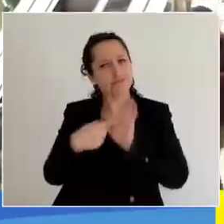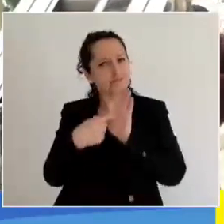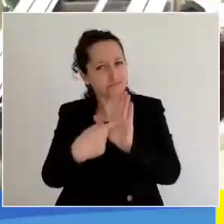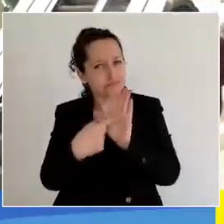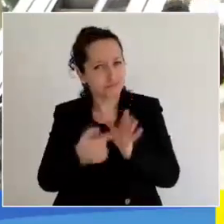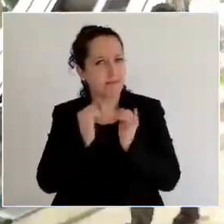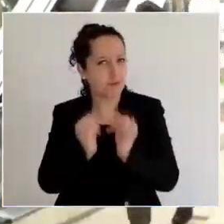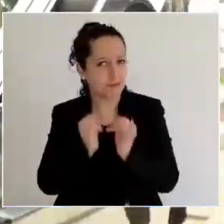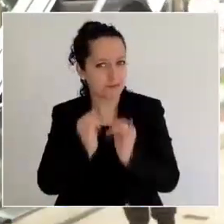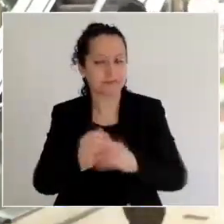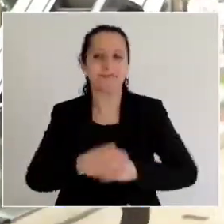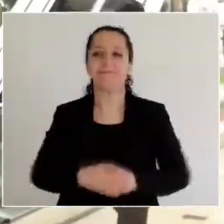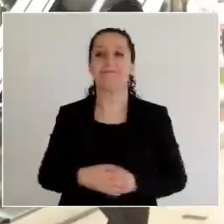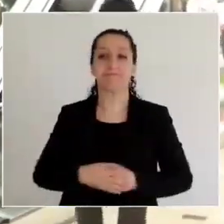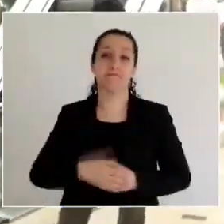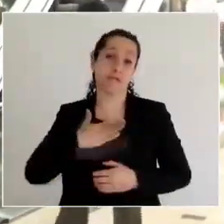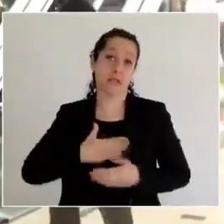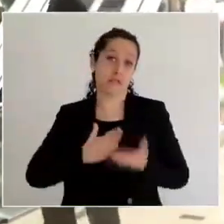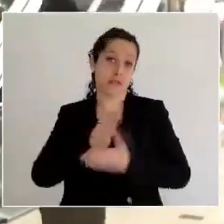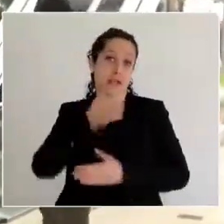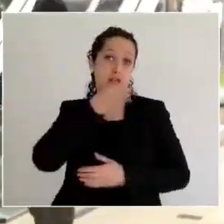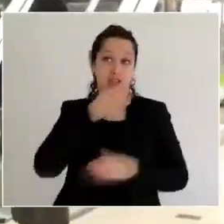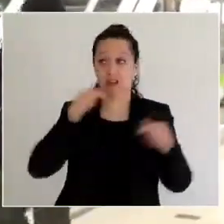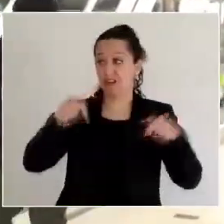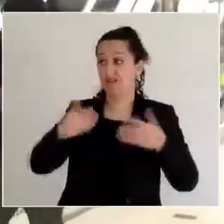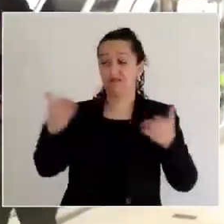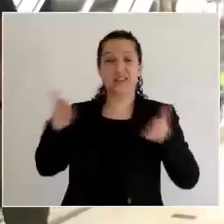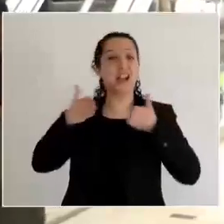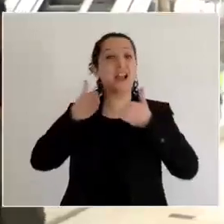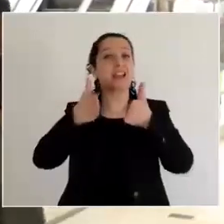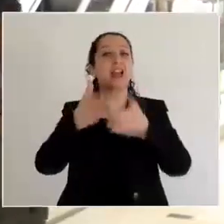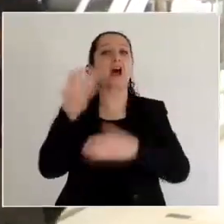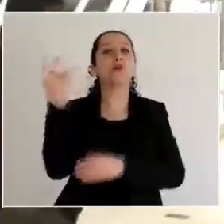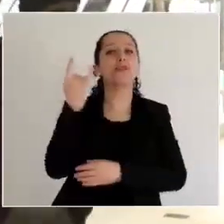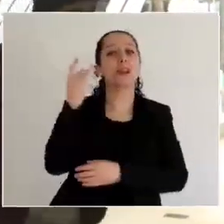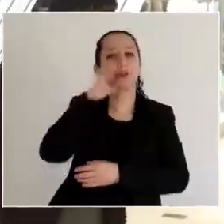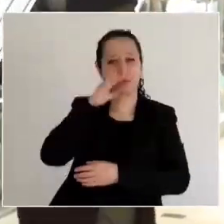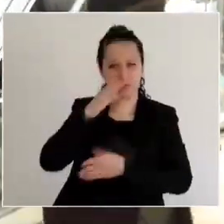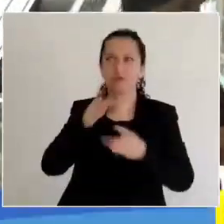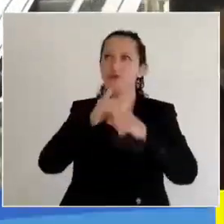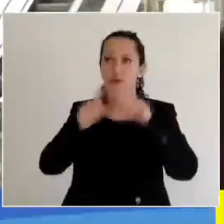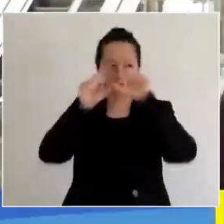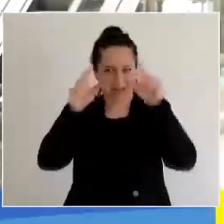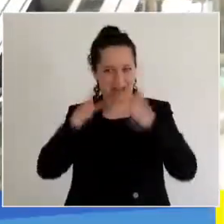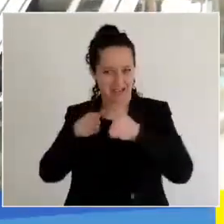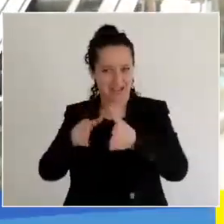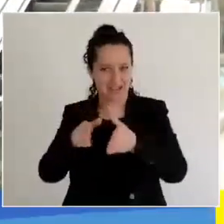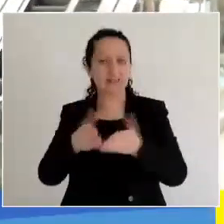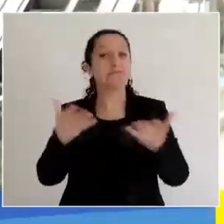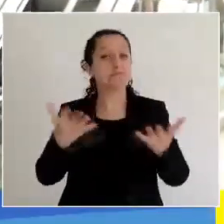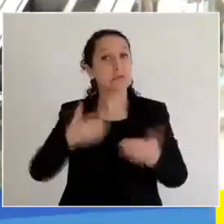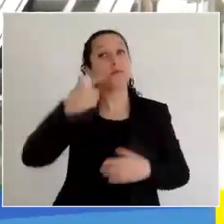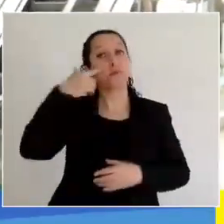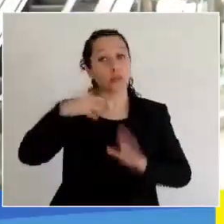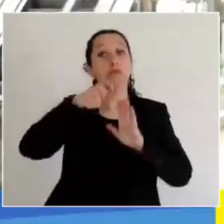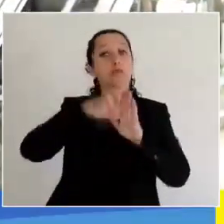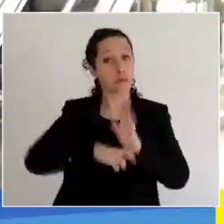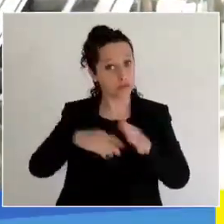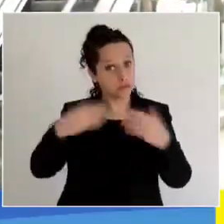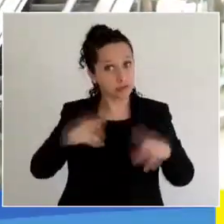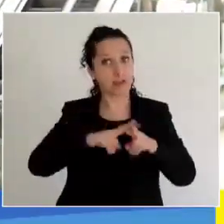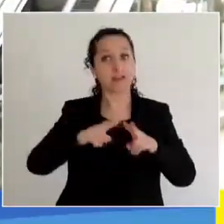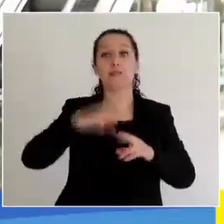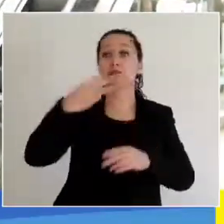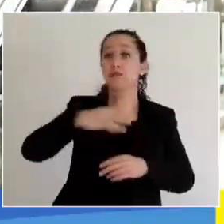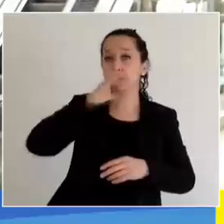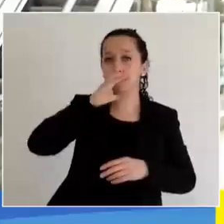Queremos partir contándoles desde la Galería Universidad de Concepción que un importante proyecto concretó el municipio penquista para mejorar la seguridad